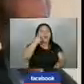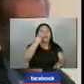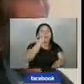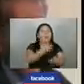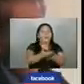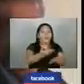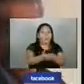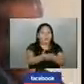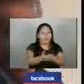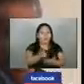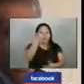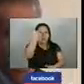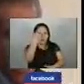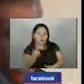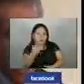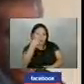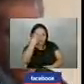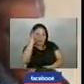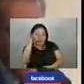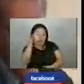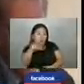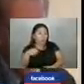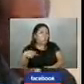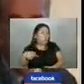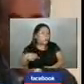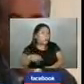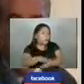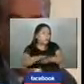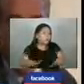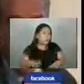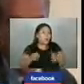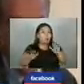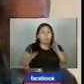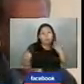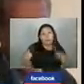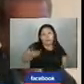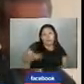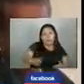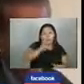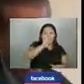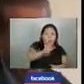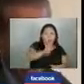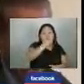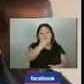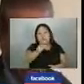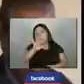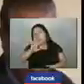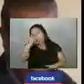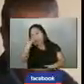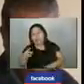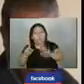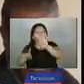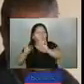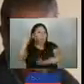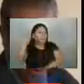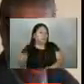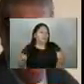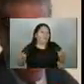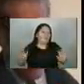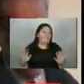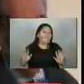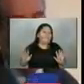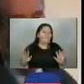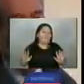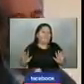y no se sabe cuándo va a concluir, pueden ser cuatro, cinco días o seis días porque estamos hablando en